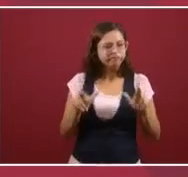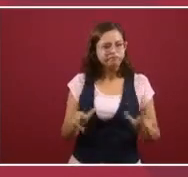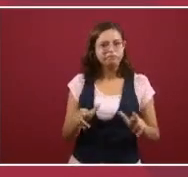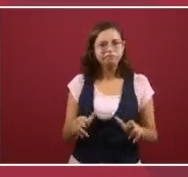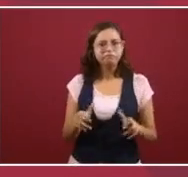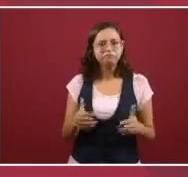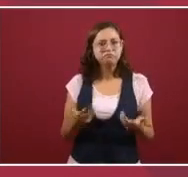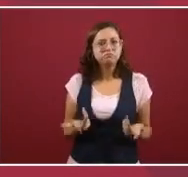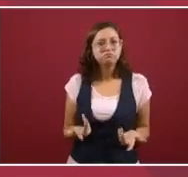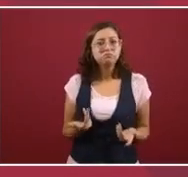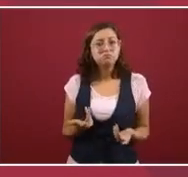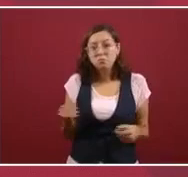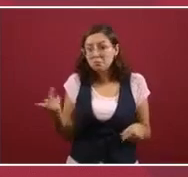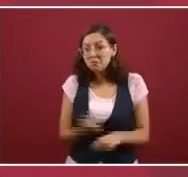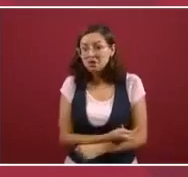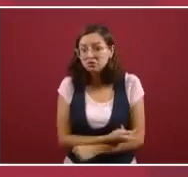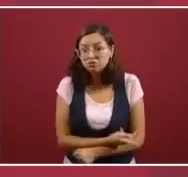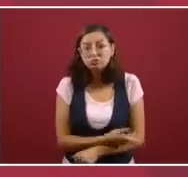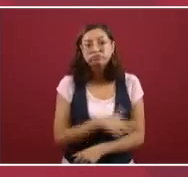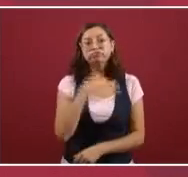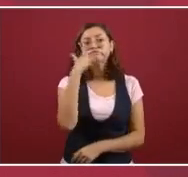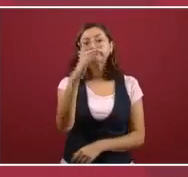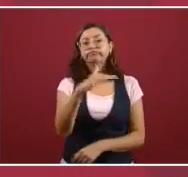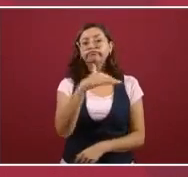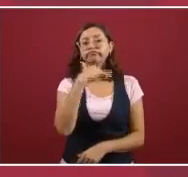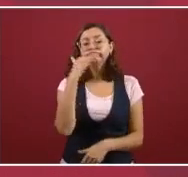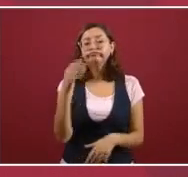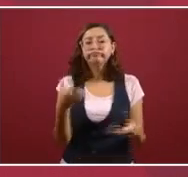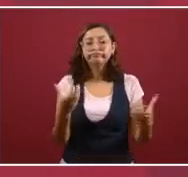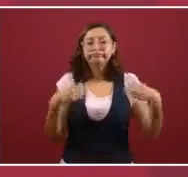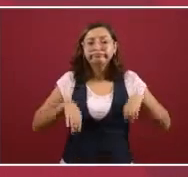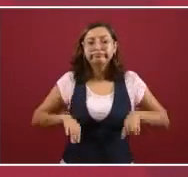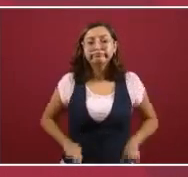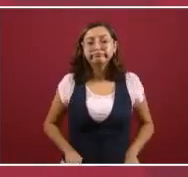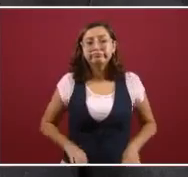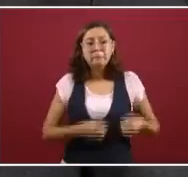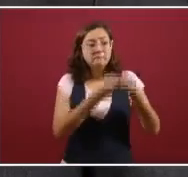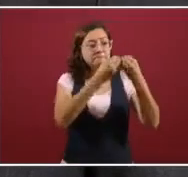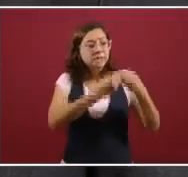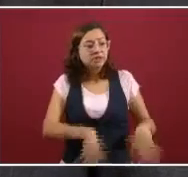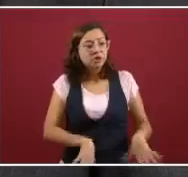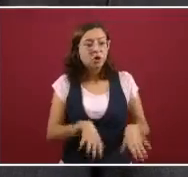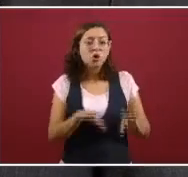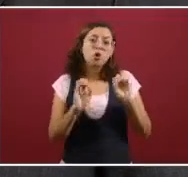o se desperdició. Entonces,